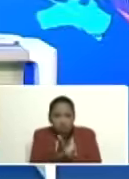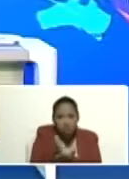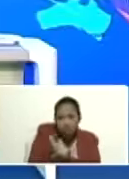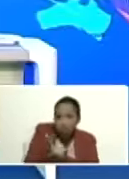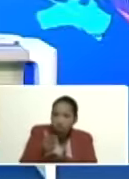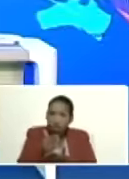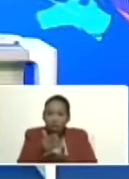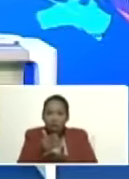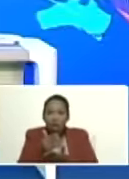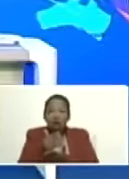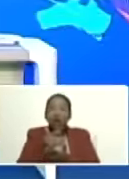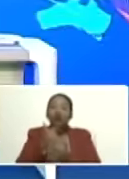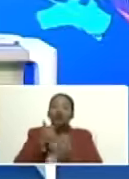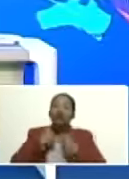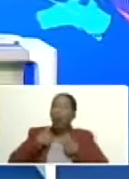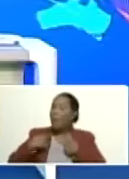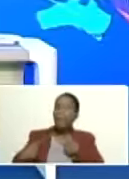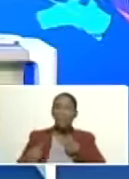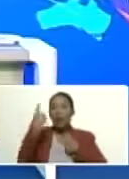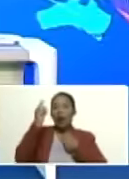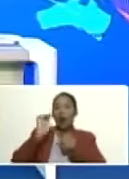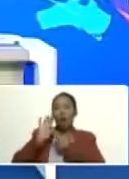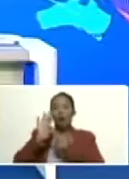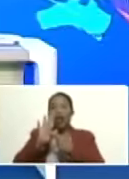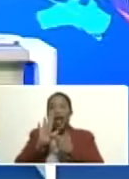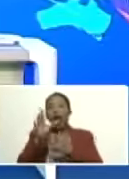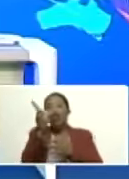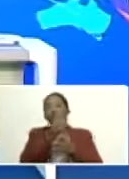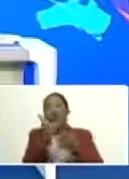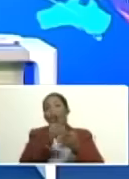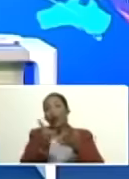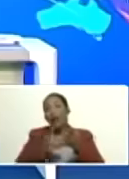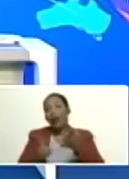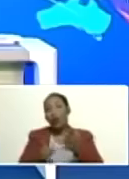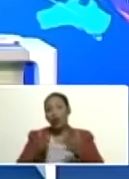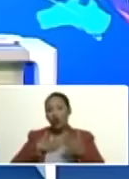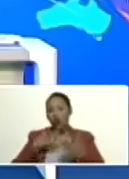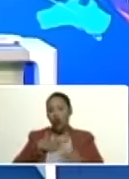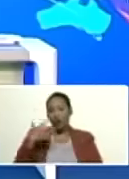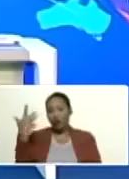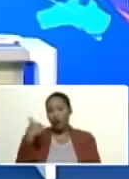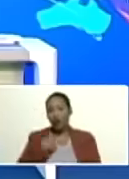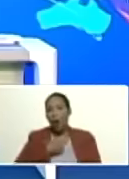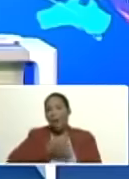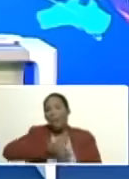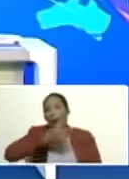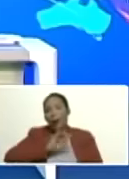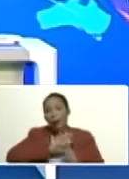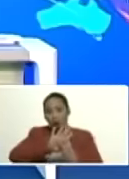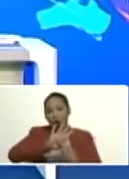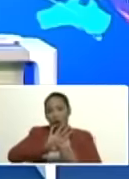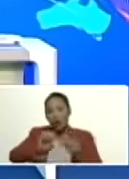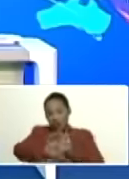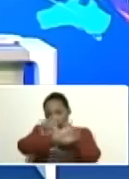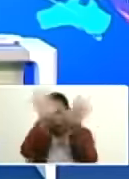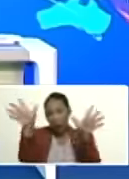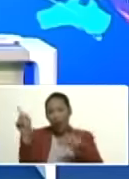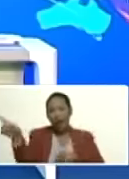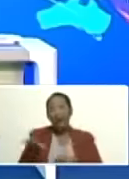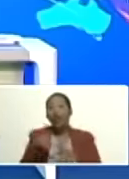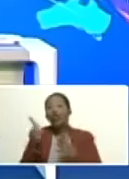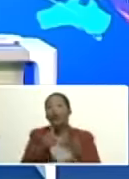Yo voy a dar a conocer por primera vez este documento de mi mano. Es un documento